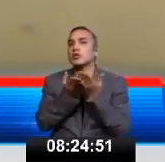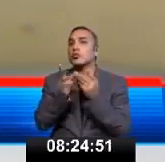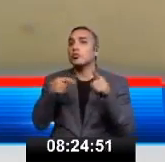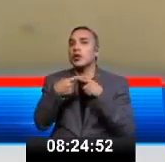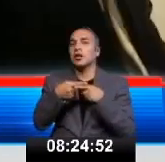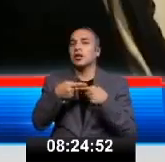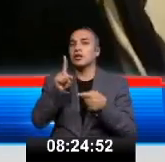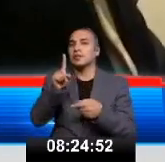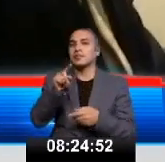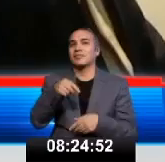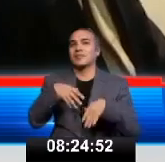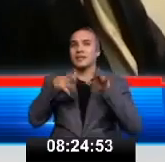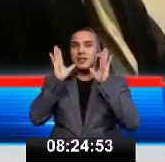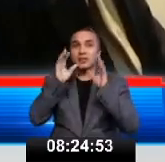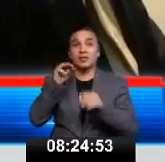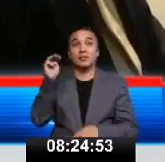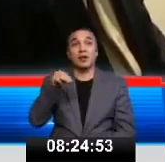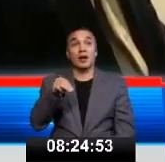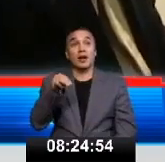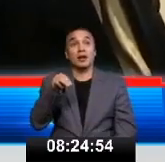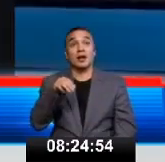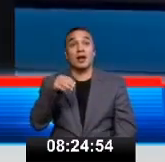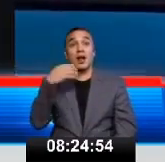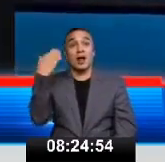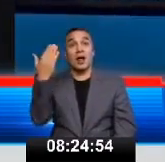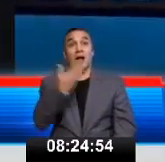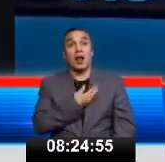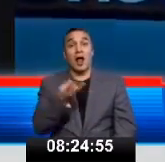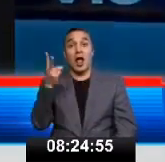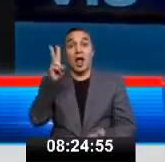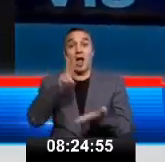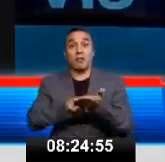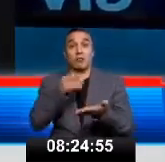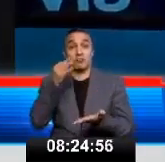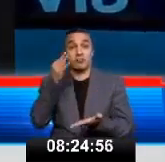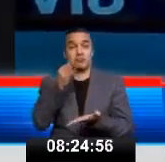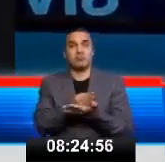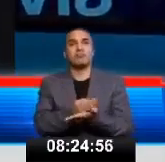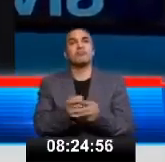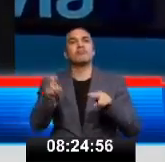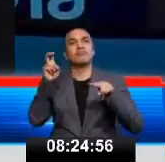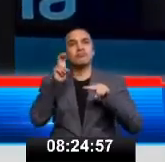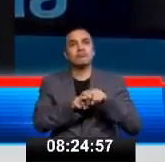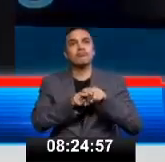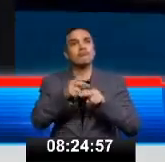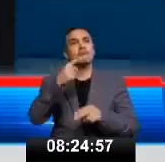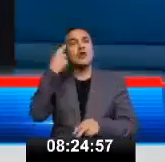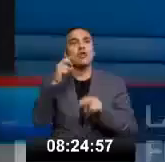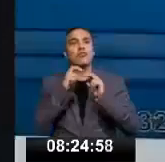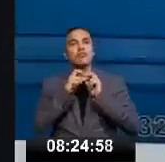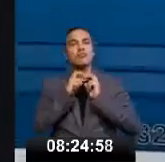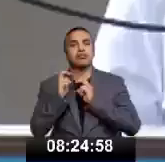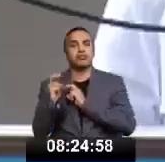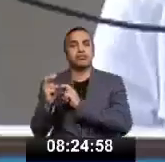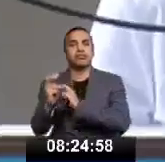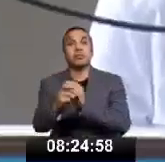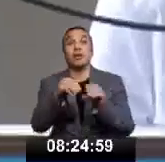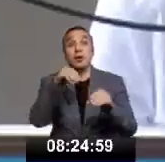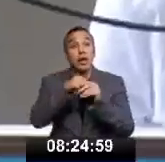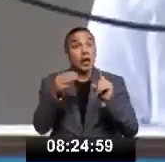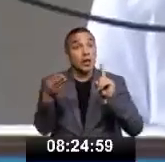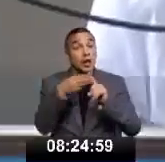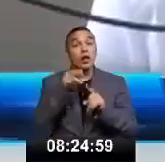año. Este martes, los alcaldes de ambos cantones participaron de un recorrido en las cabinas. Cabinas con internet, cámaras